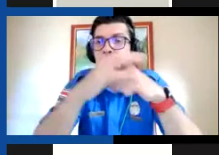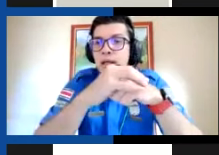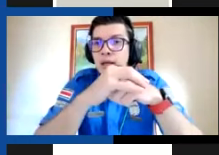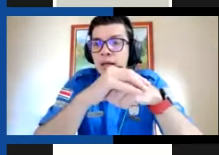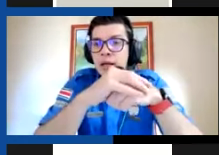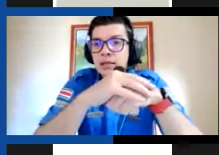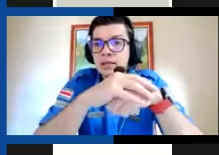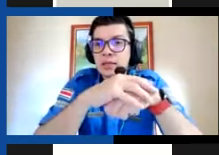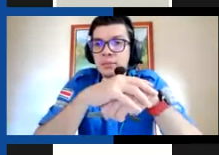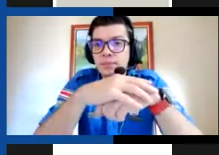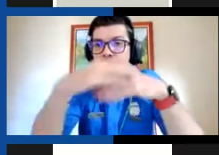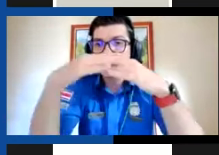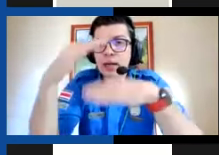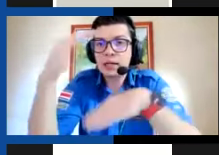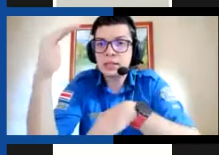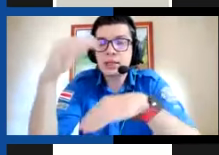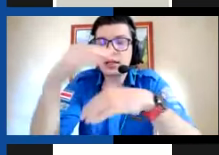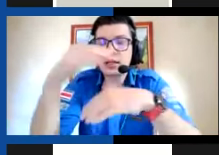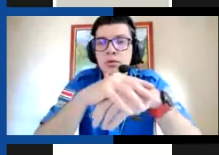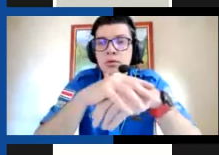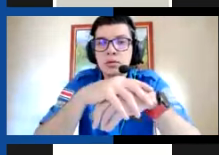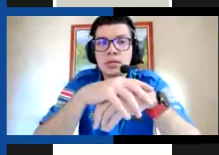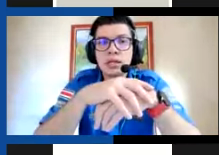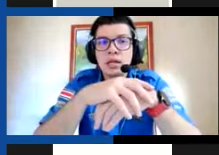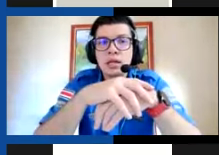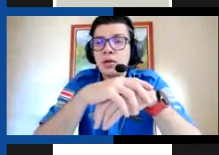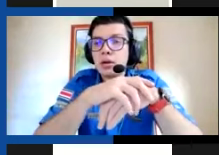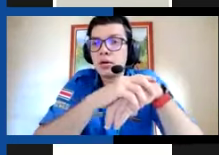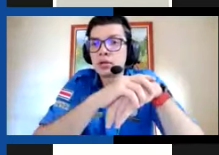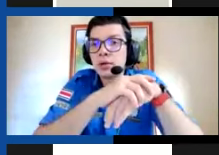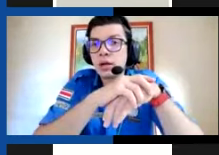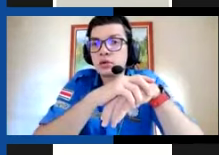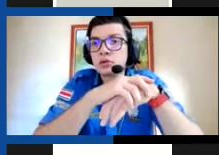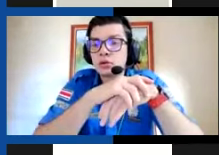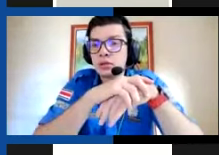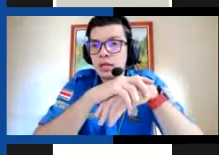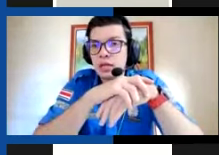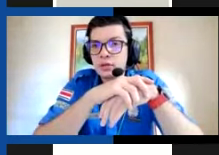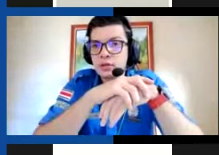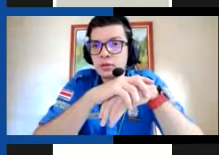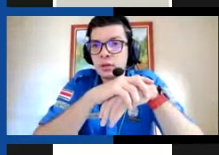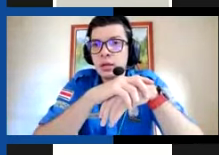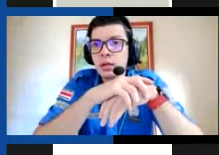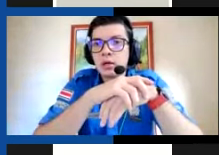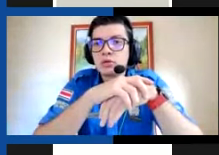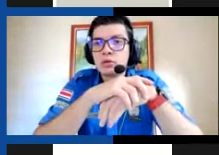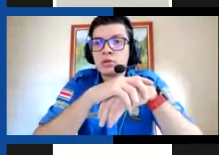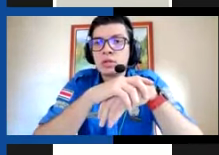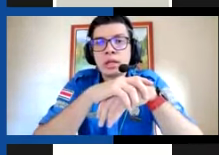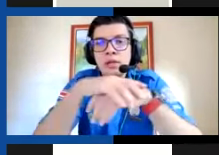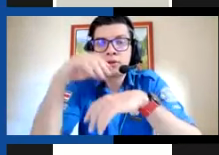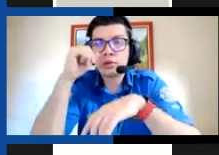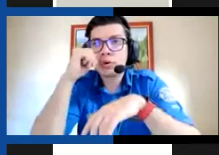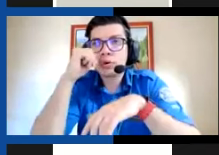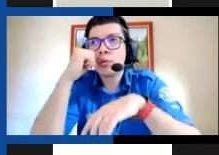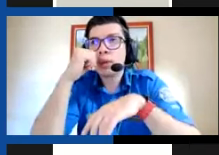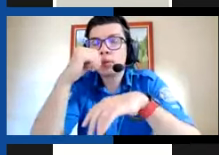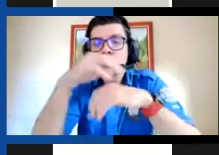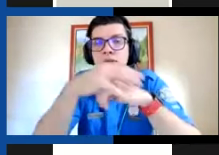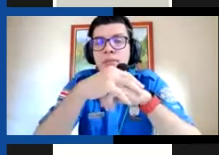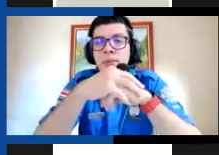S en la lista de condiciones que tienen que ver con inclusive la construcción del edificio. La construcción del edificio,